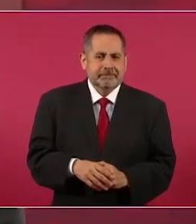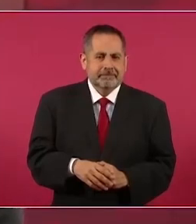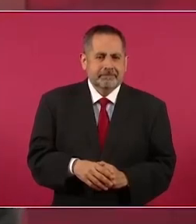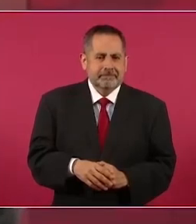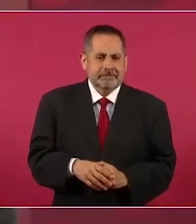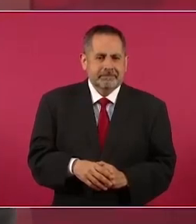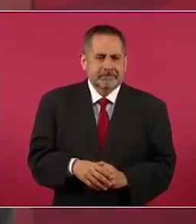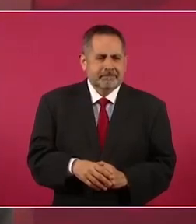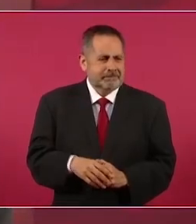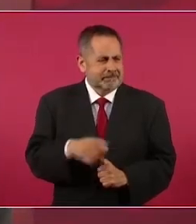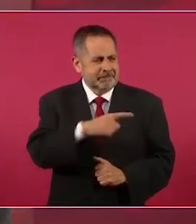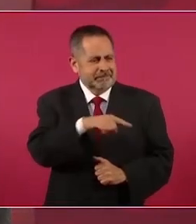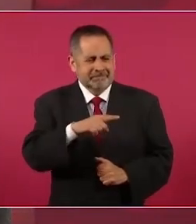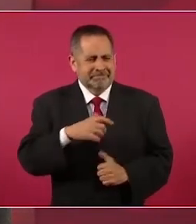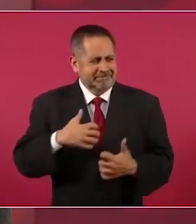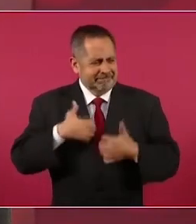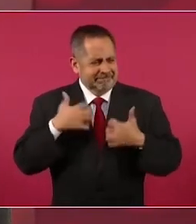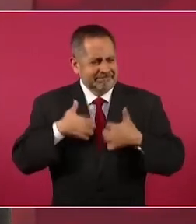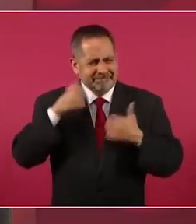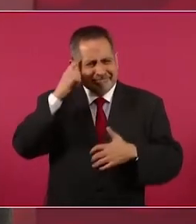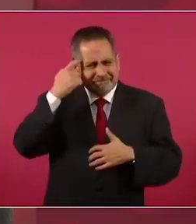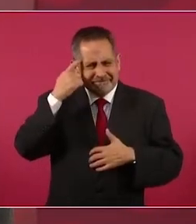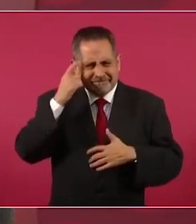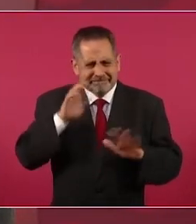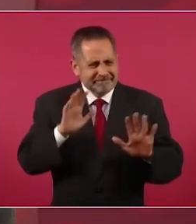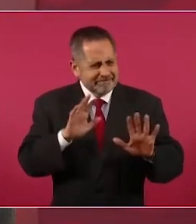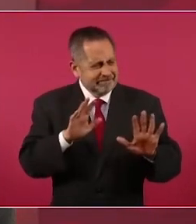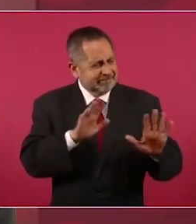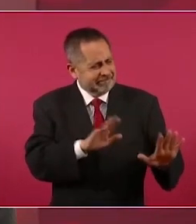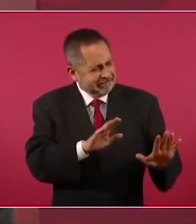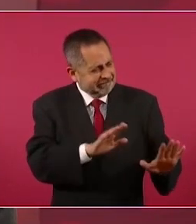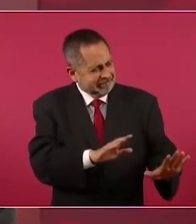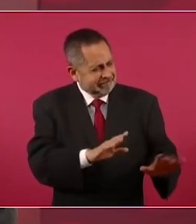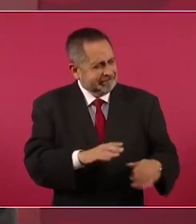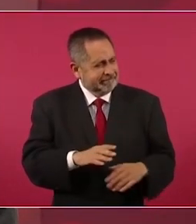que enojarse, hay que estar contentos,